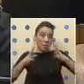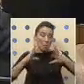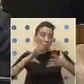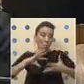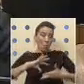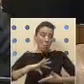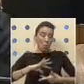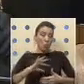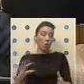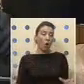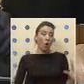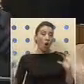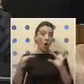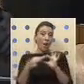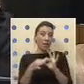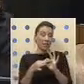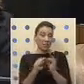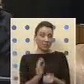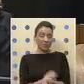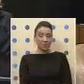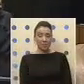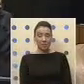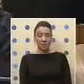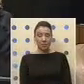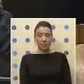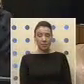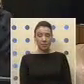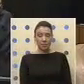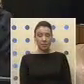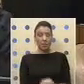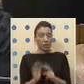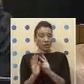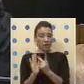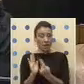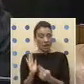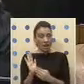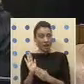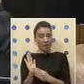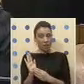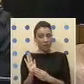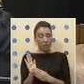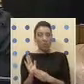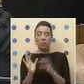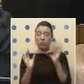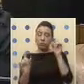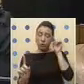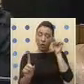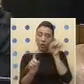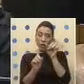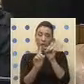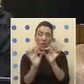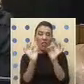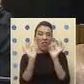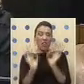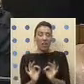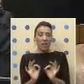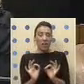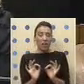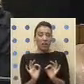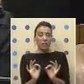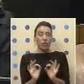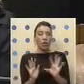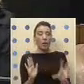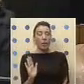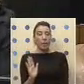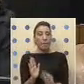conectado y globalizado. Por lo mismo, en esta reforma va en la línea directa y en la línea correcta, que